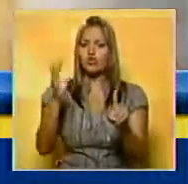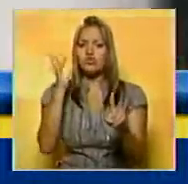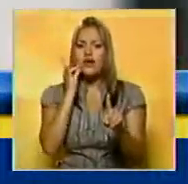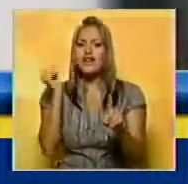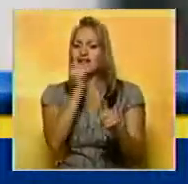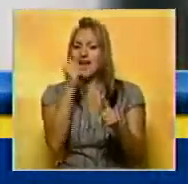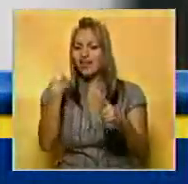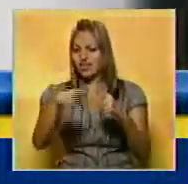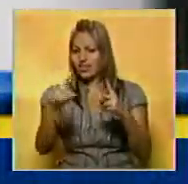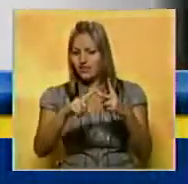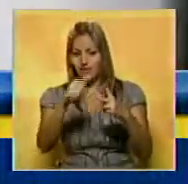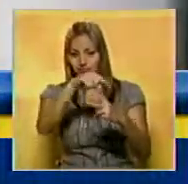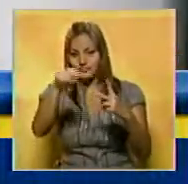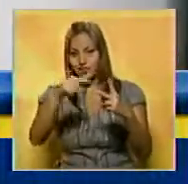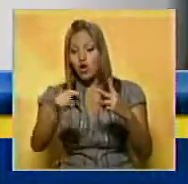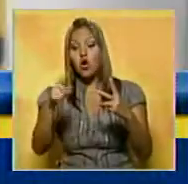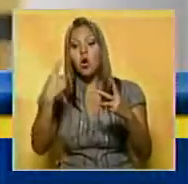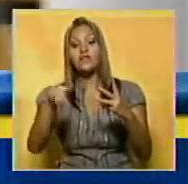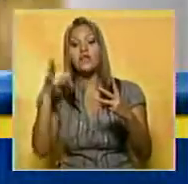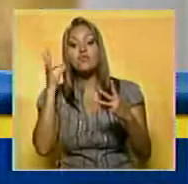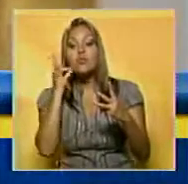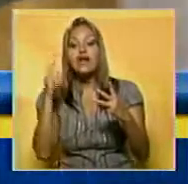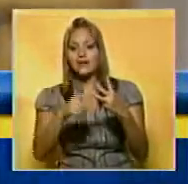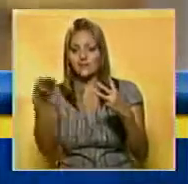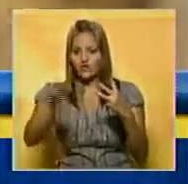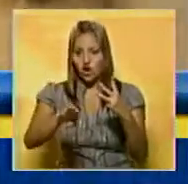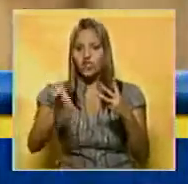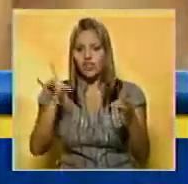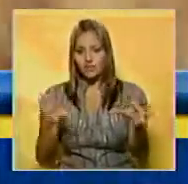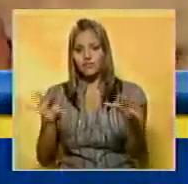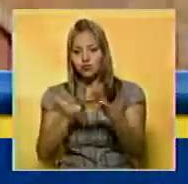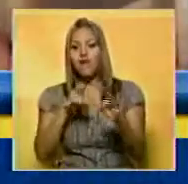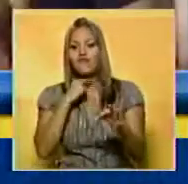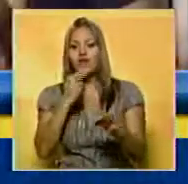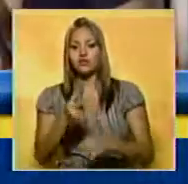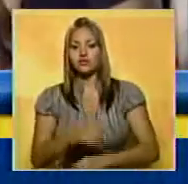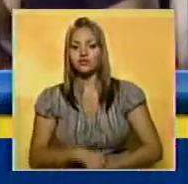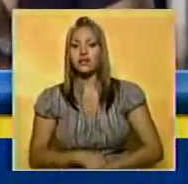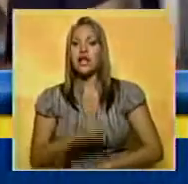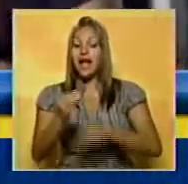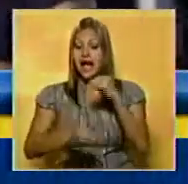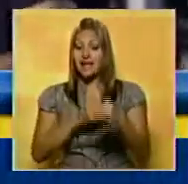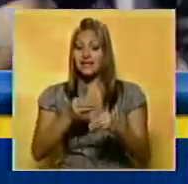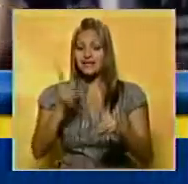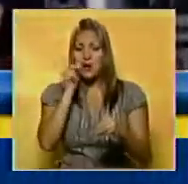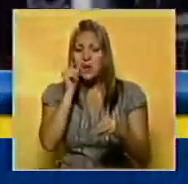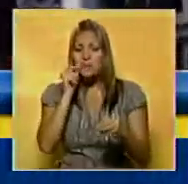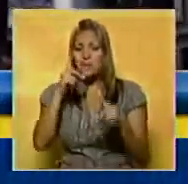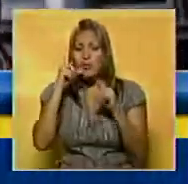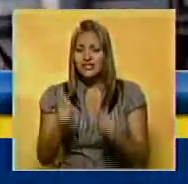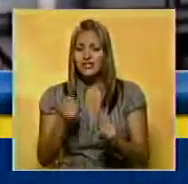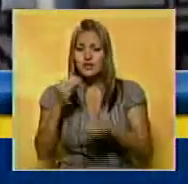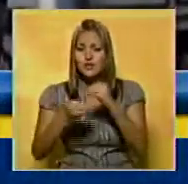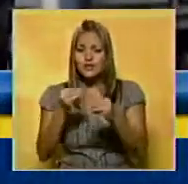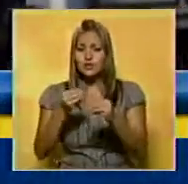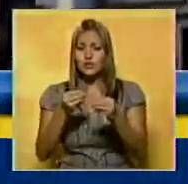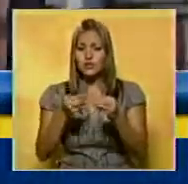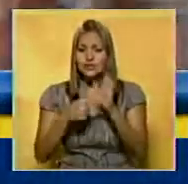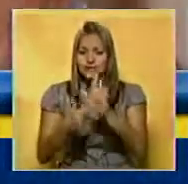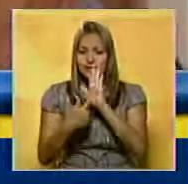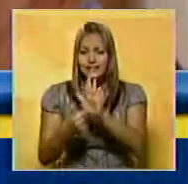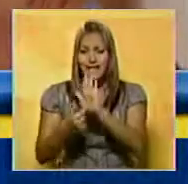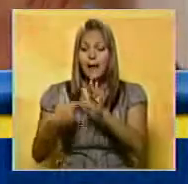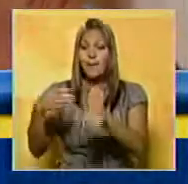Nelly Furtado y la fallecida Edith Piaf. Pasión fue producido por el gran David Foster y es una colección de algunas de las canciones